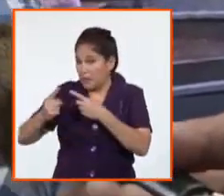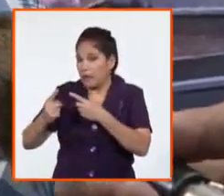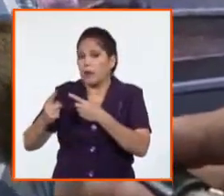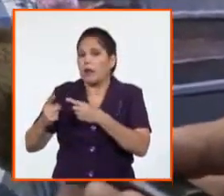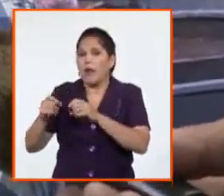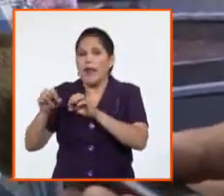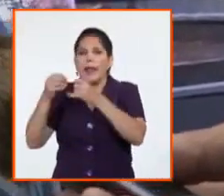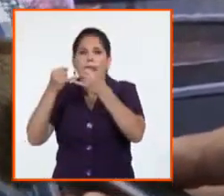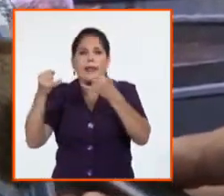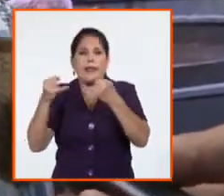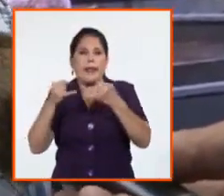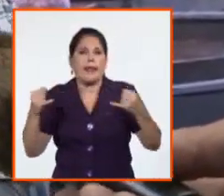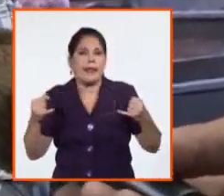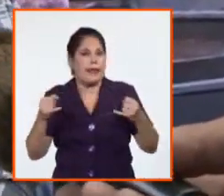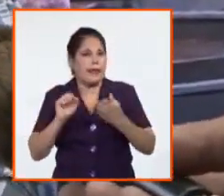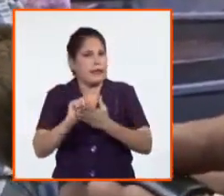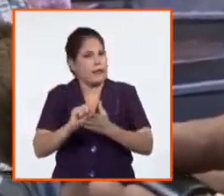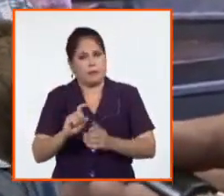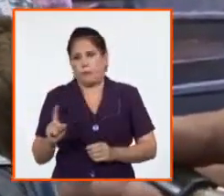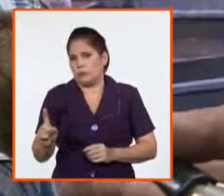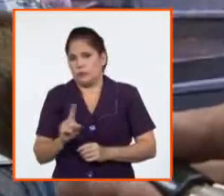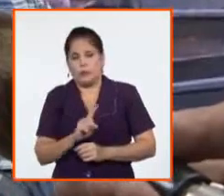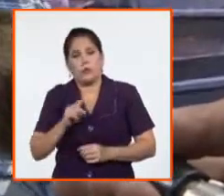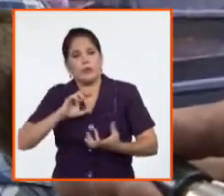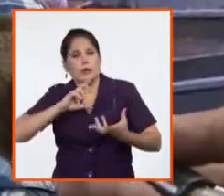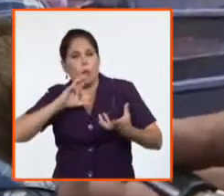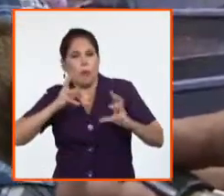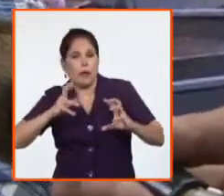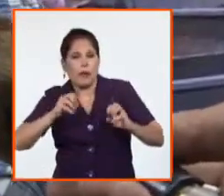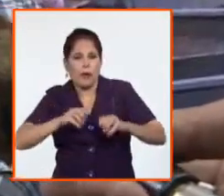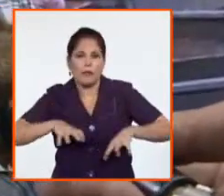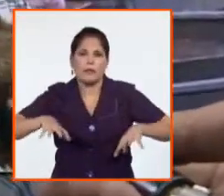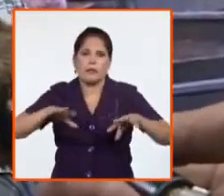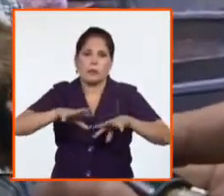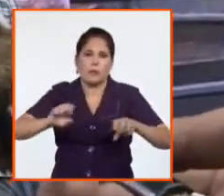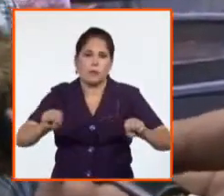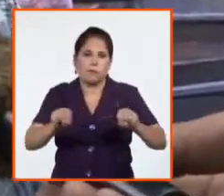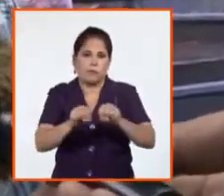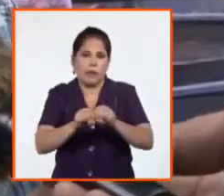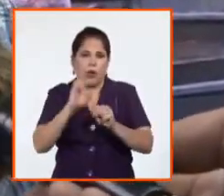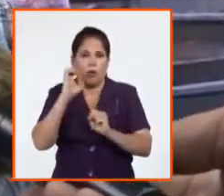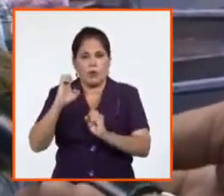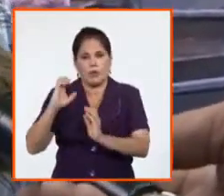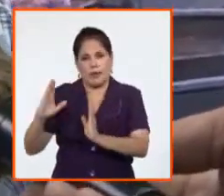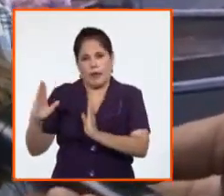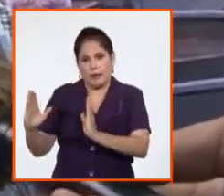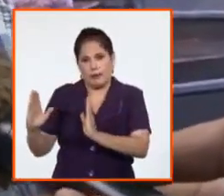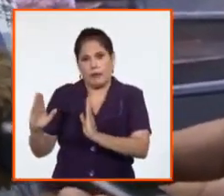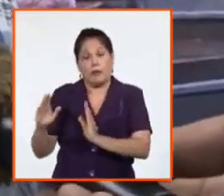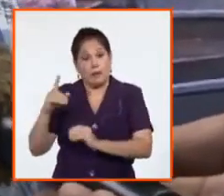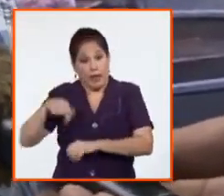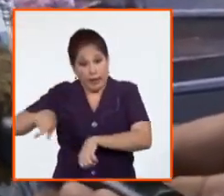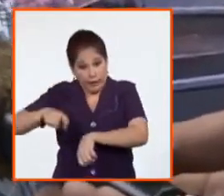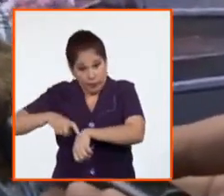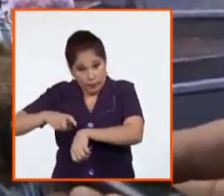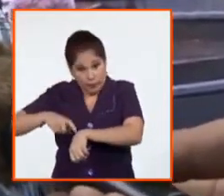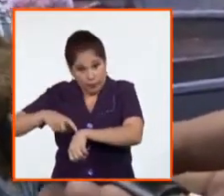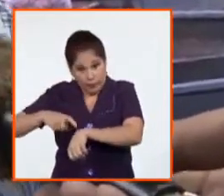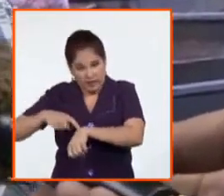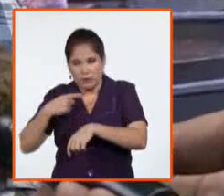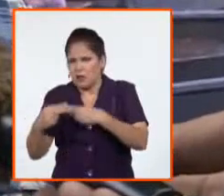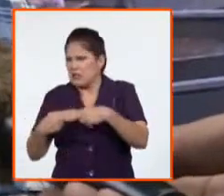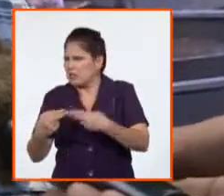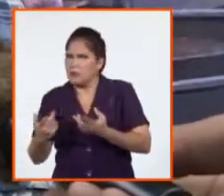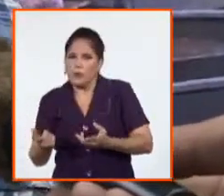las líneas están en servicio, por eso se hace un poco más complejo la restauración en la zona occidental del país. Quiere decir que en este momento lo que estamos haciendo